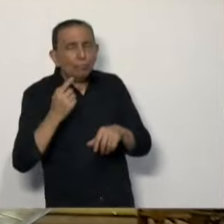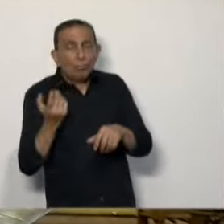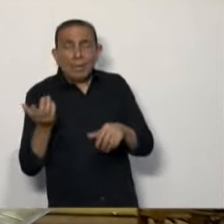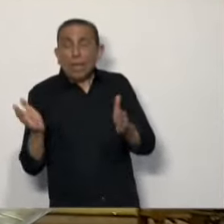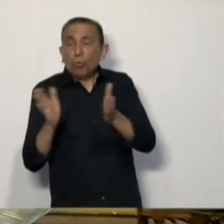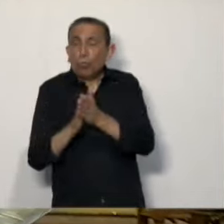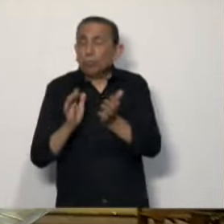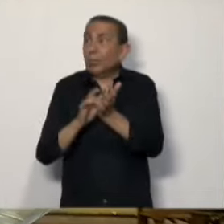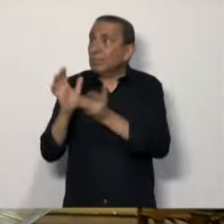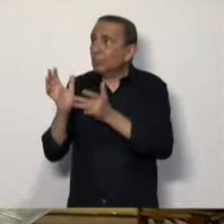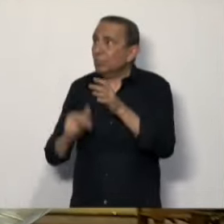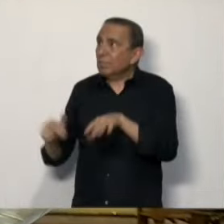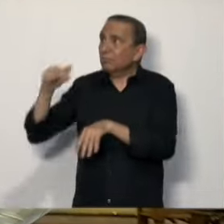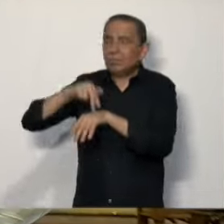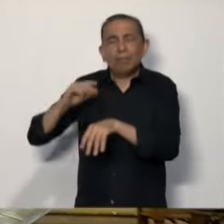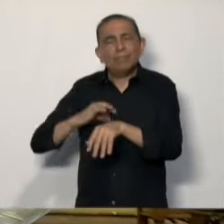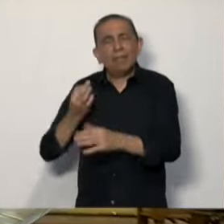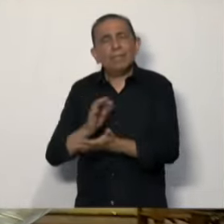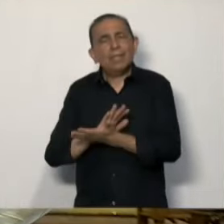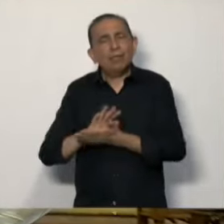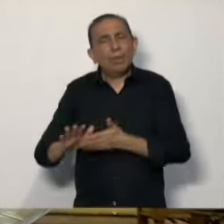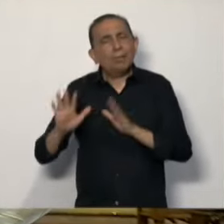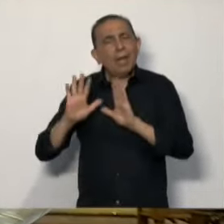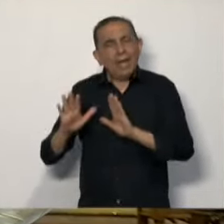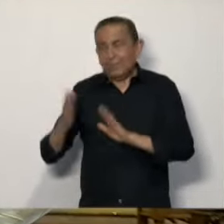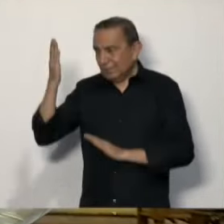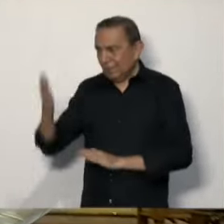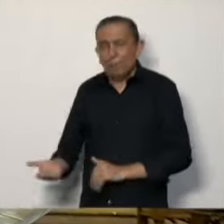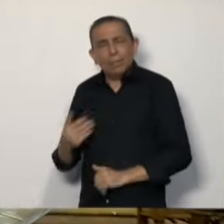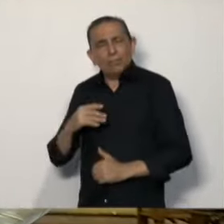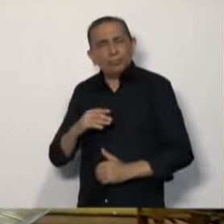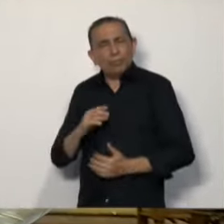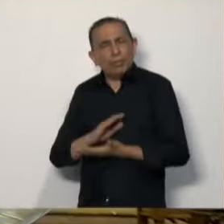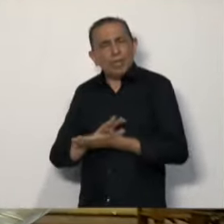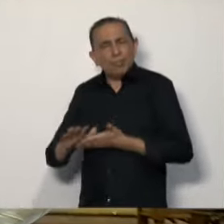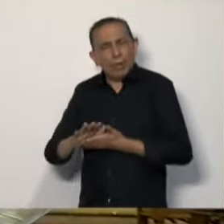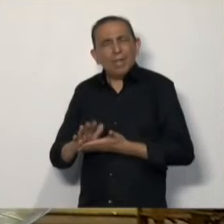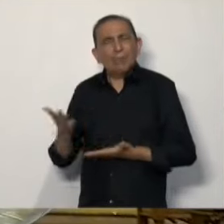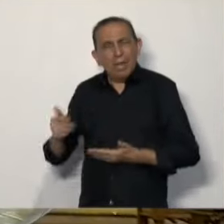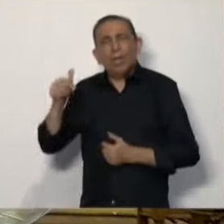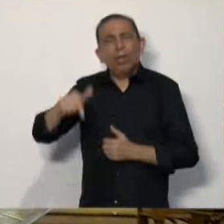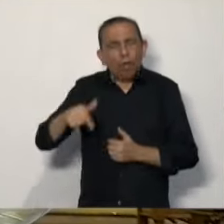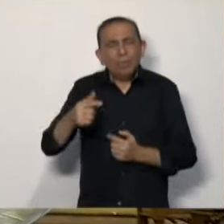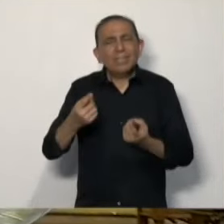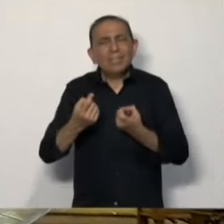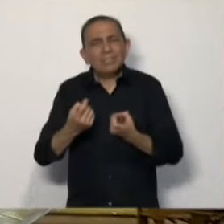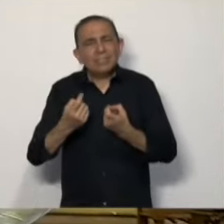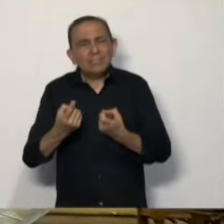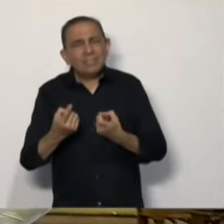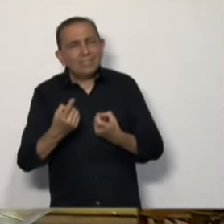a una vida nueva y así ser hombres nuevos que precisamente hoy necesita nuestro